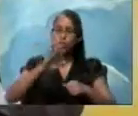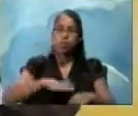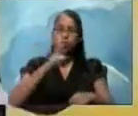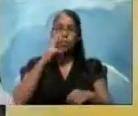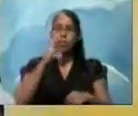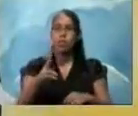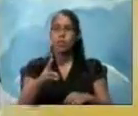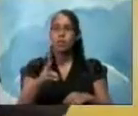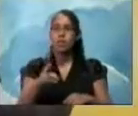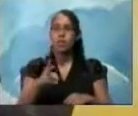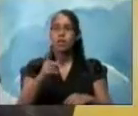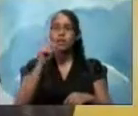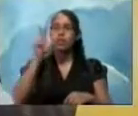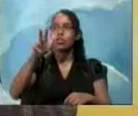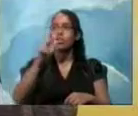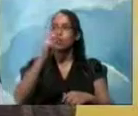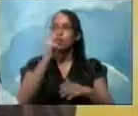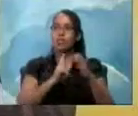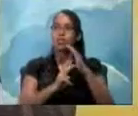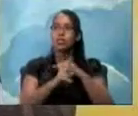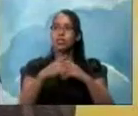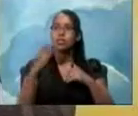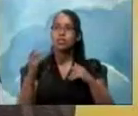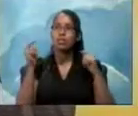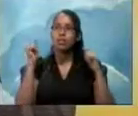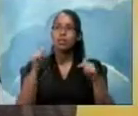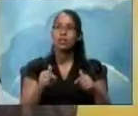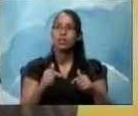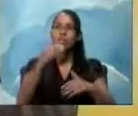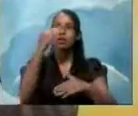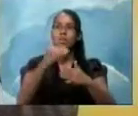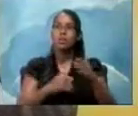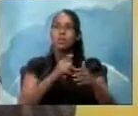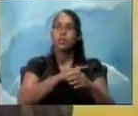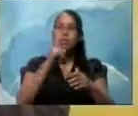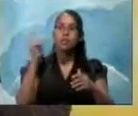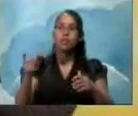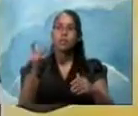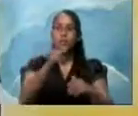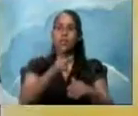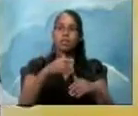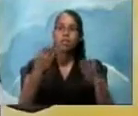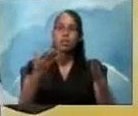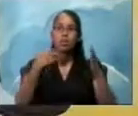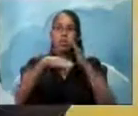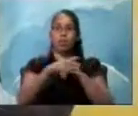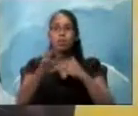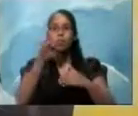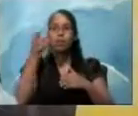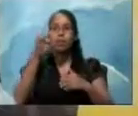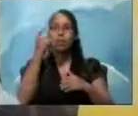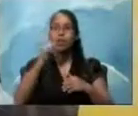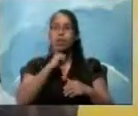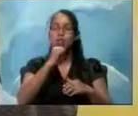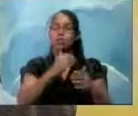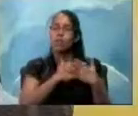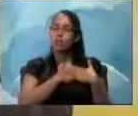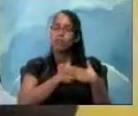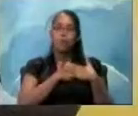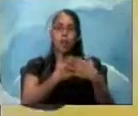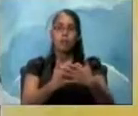claro en estos tres versículos que este tipo de personas lo que van buscando es